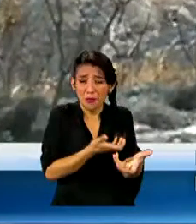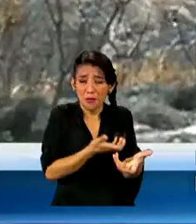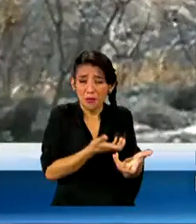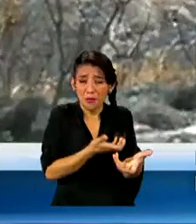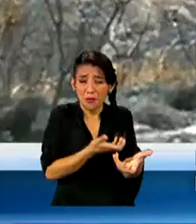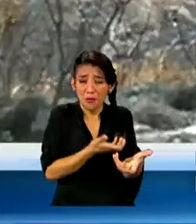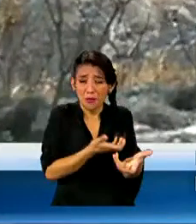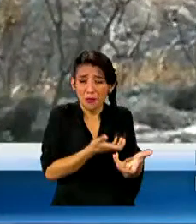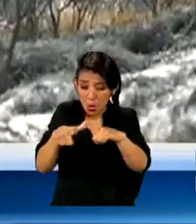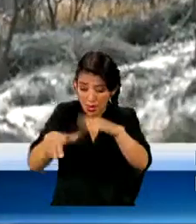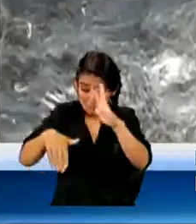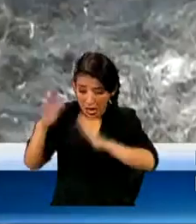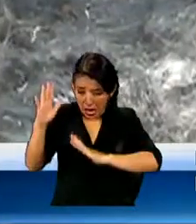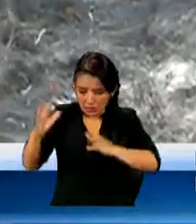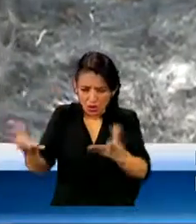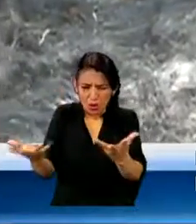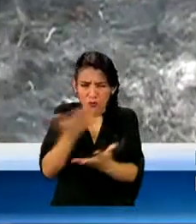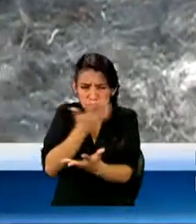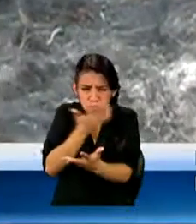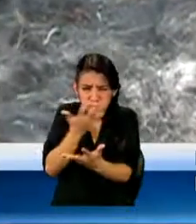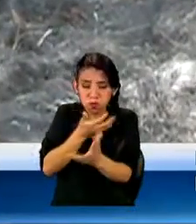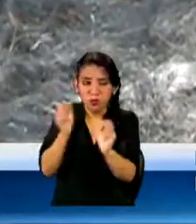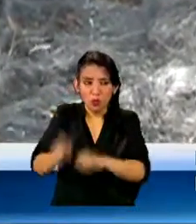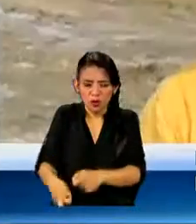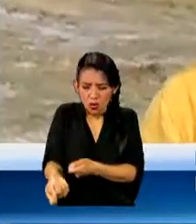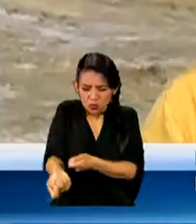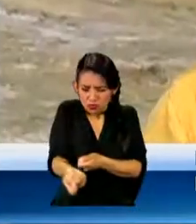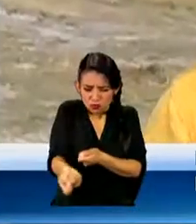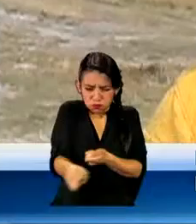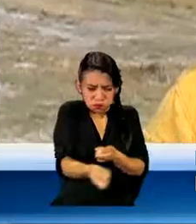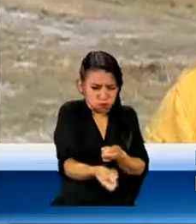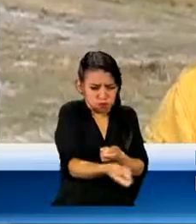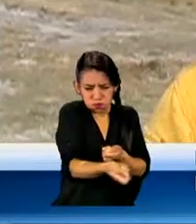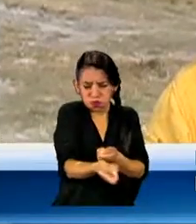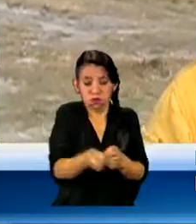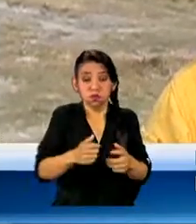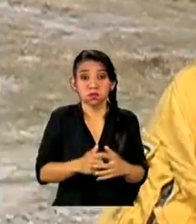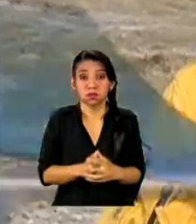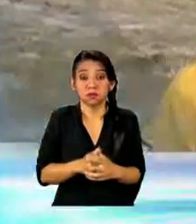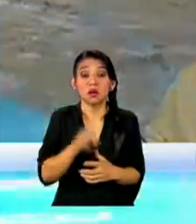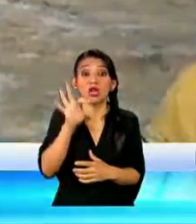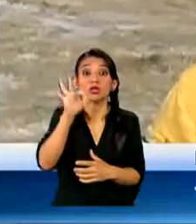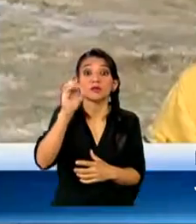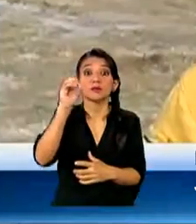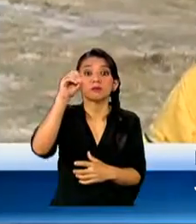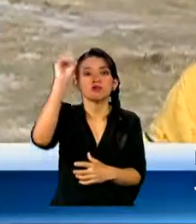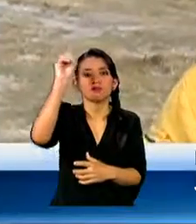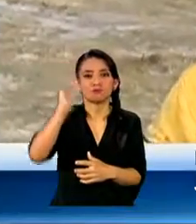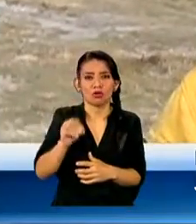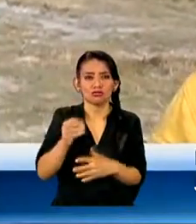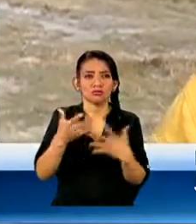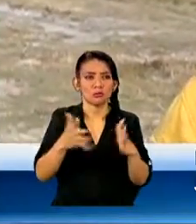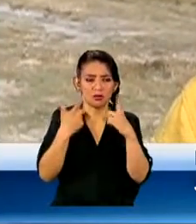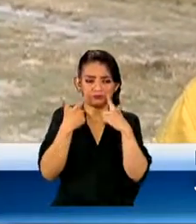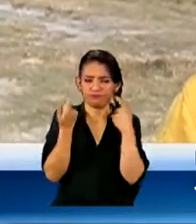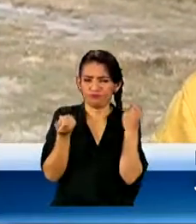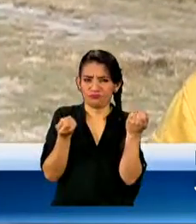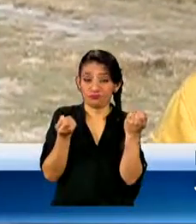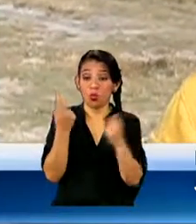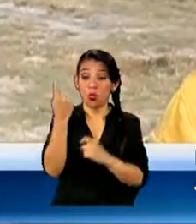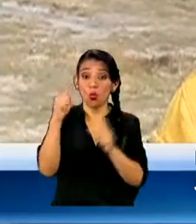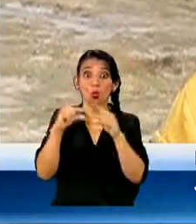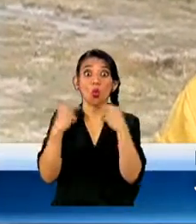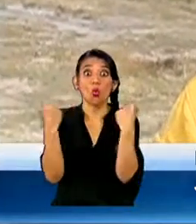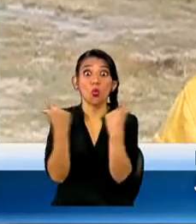hasta los puntos de mayor complejidad y combatir las llamas. En un 90% está controlado. Al momento van a dirigirse un grupo